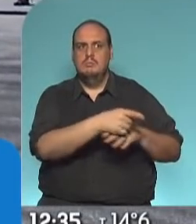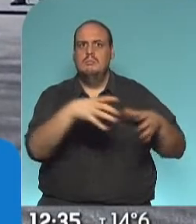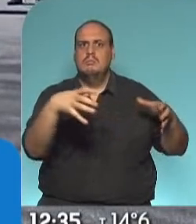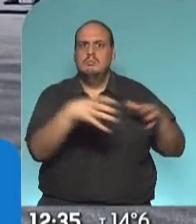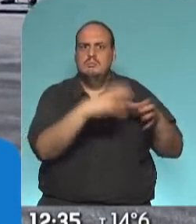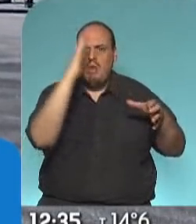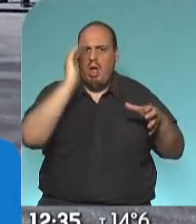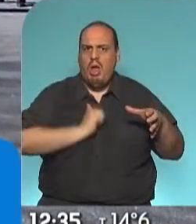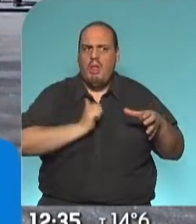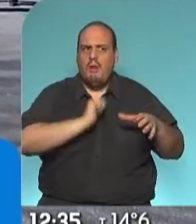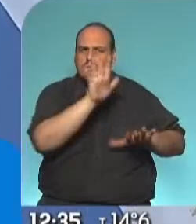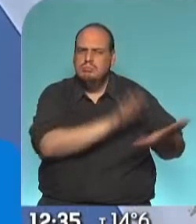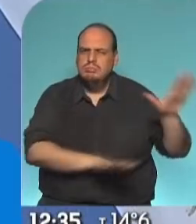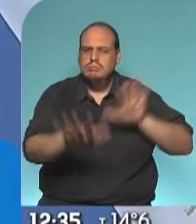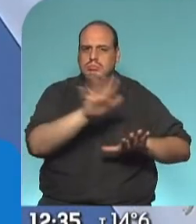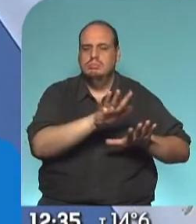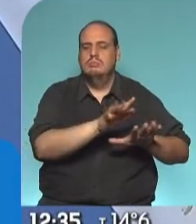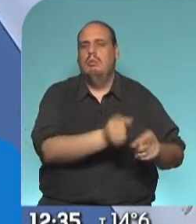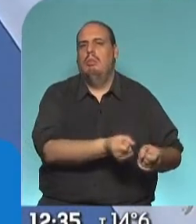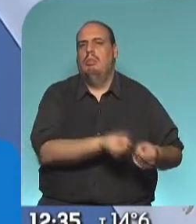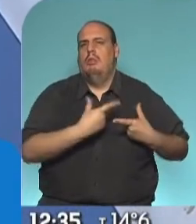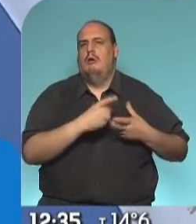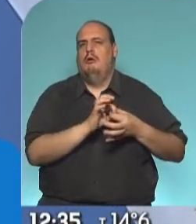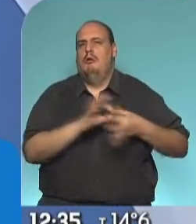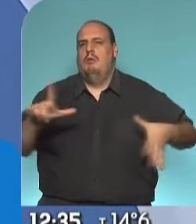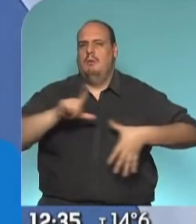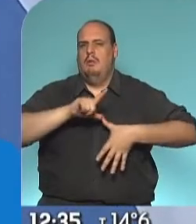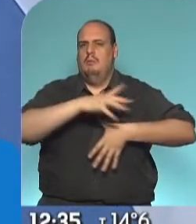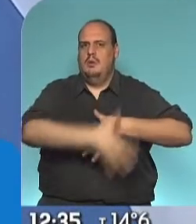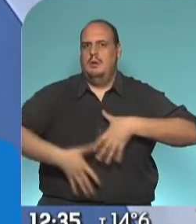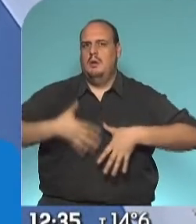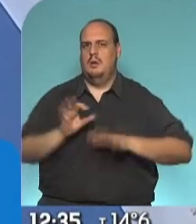ejército y nos dio la libertad a América Latina.